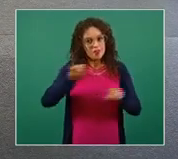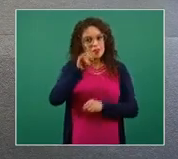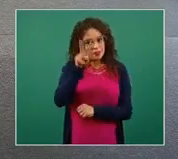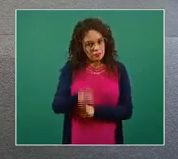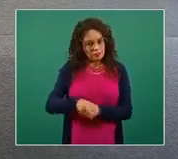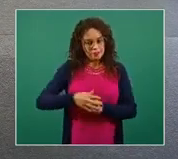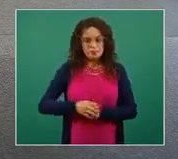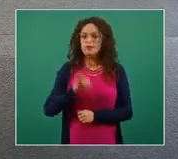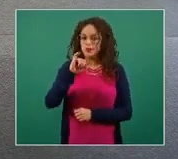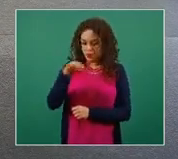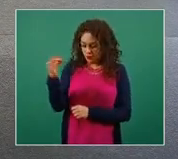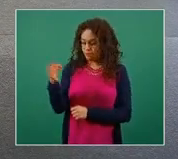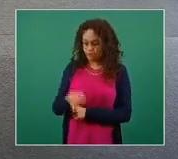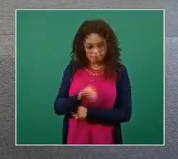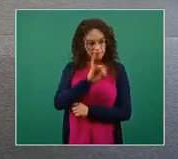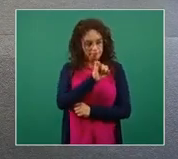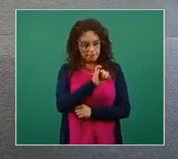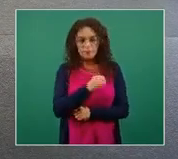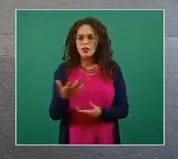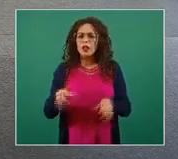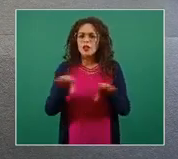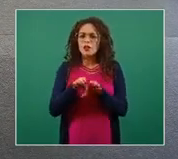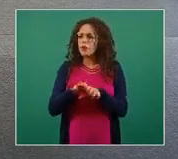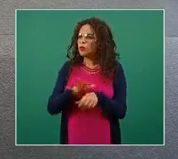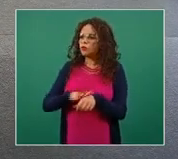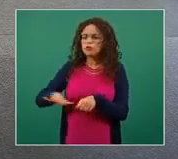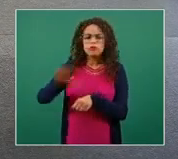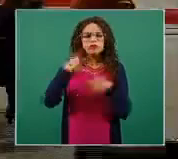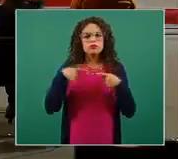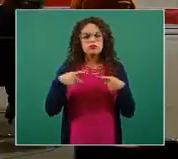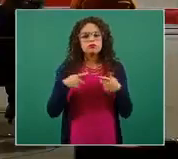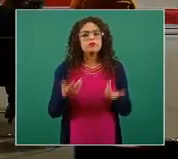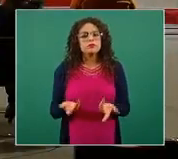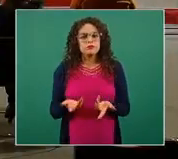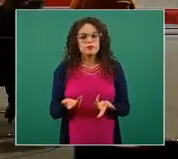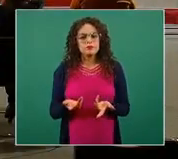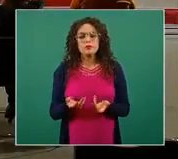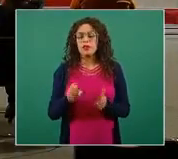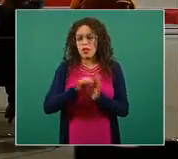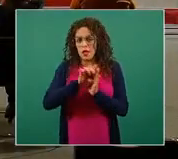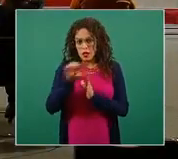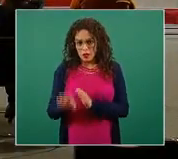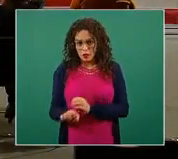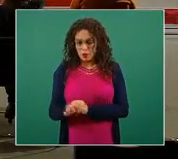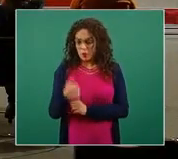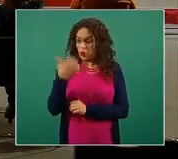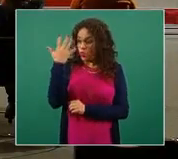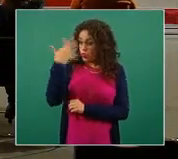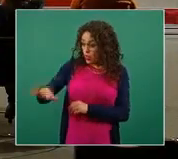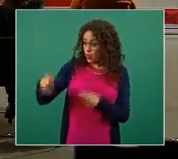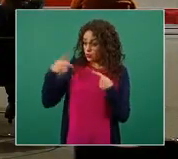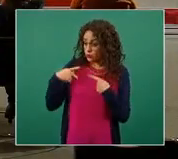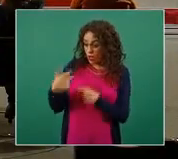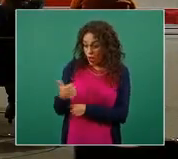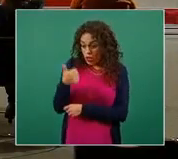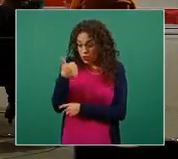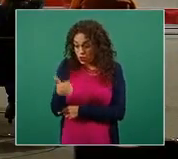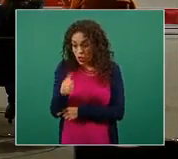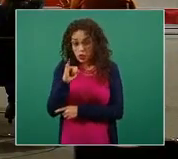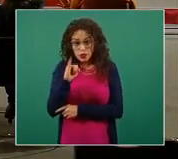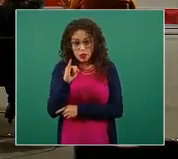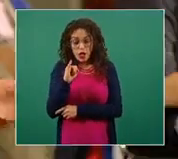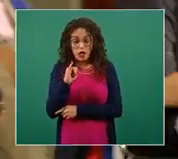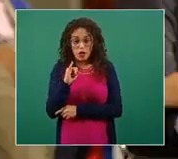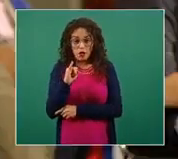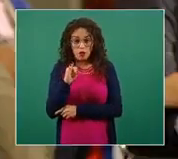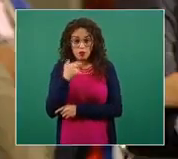¿cómo van a elegir a la población para aplicársela? Si va a funcionar en 6 de cada 10 una vacuna como Astra, por